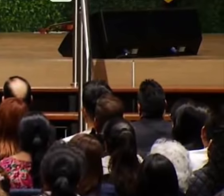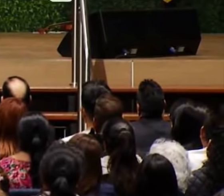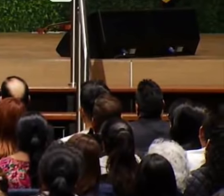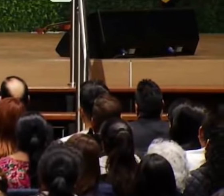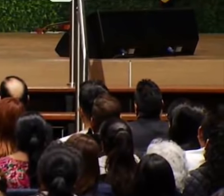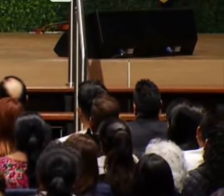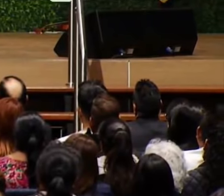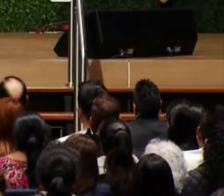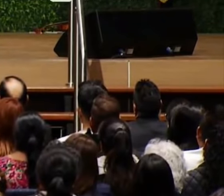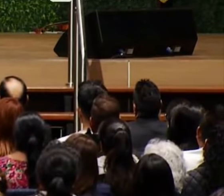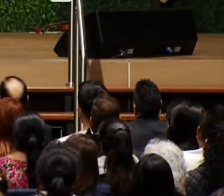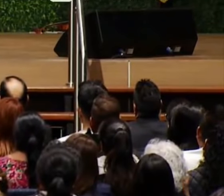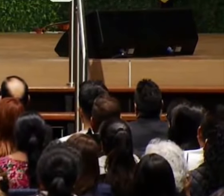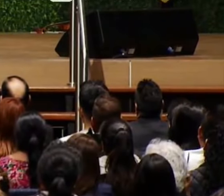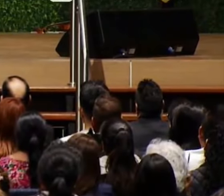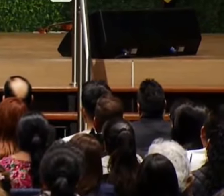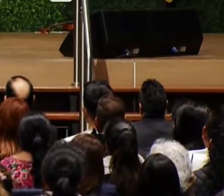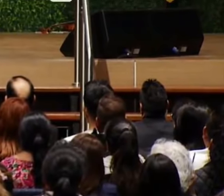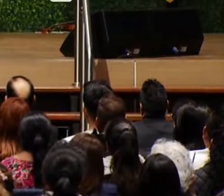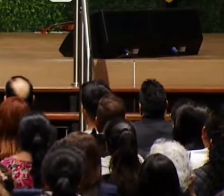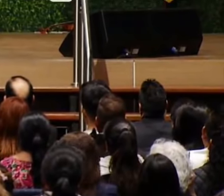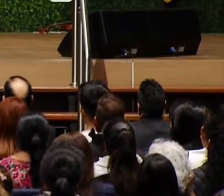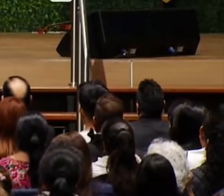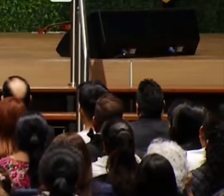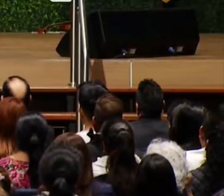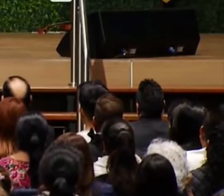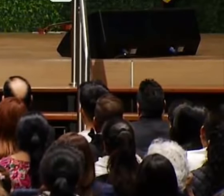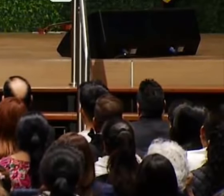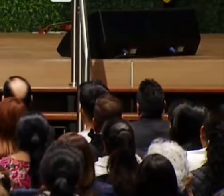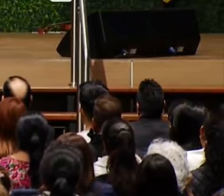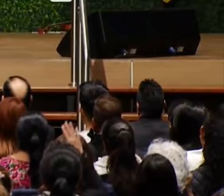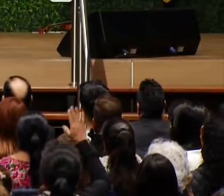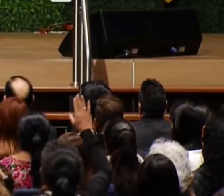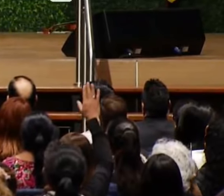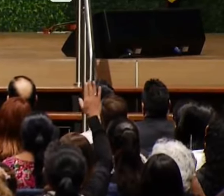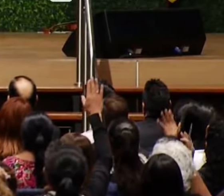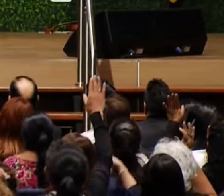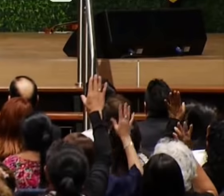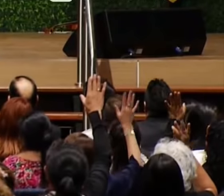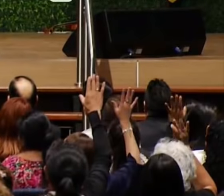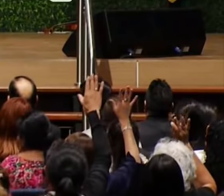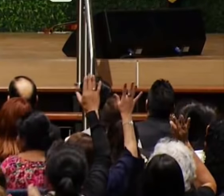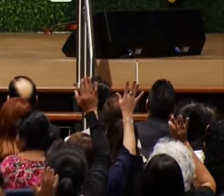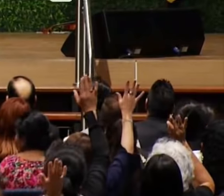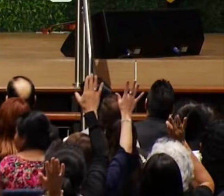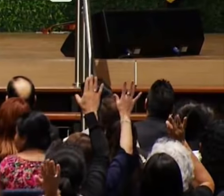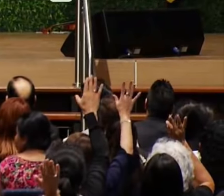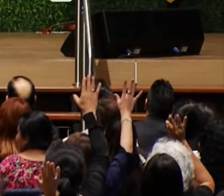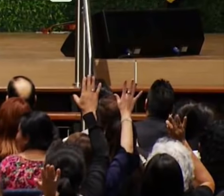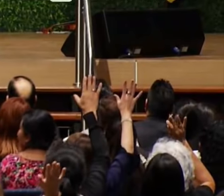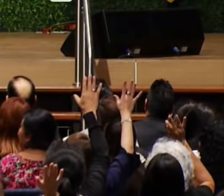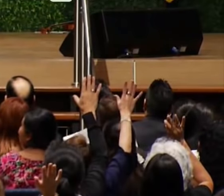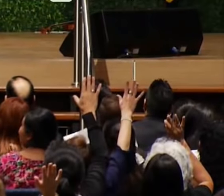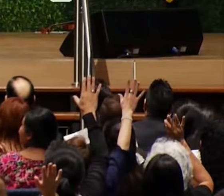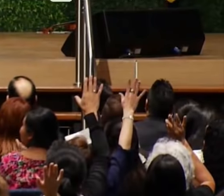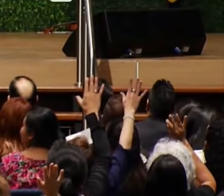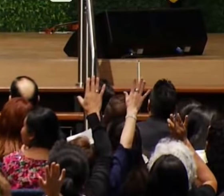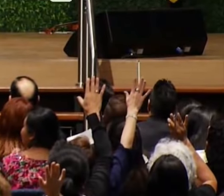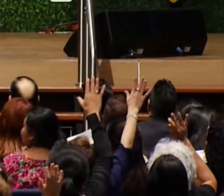escapan y suspirando por el viernes y el sábado chiquito. Y ustedes aquí metidos en la iglesia alabando a Dios y transfórmame, Señor, yo me